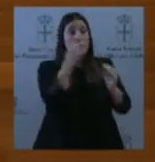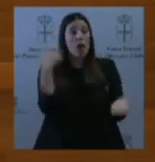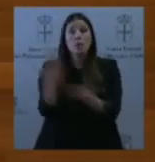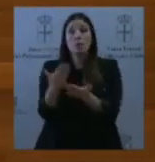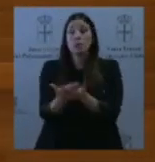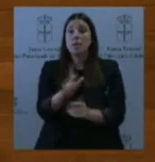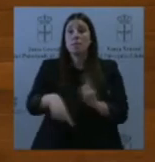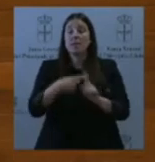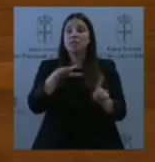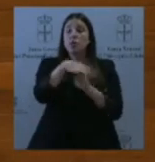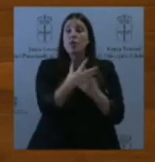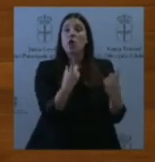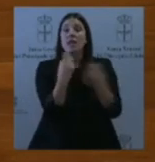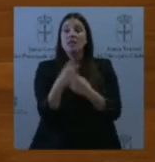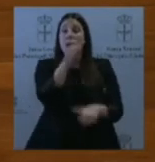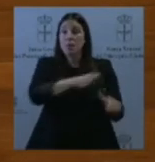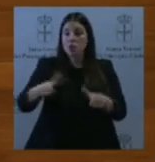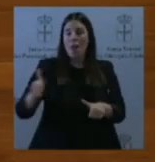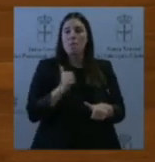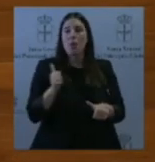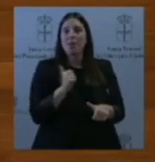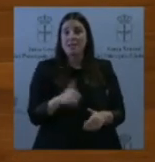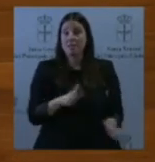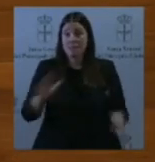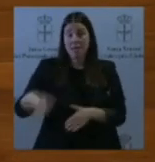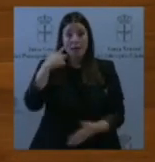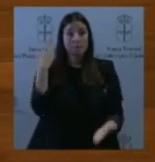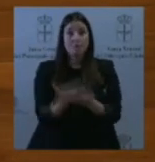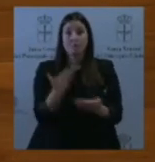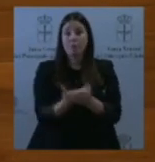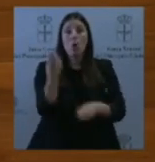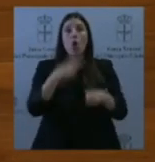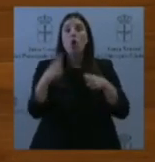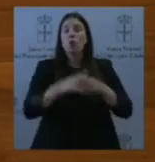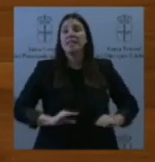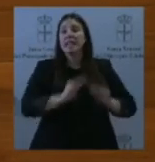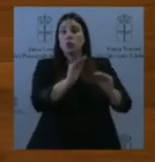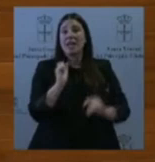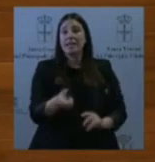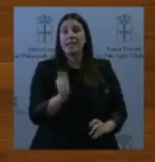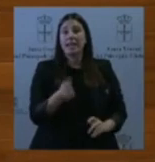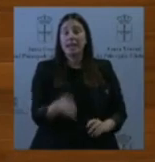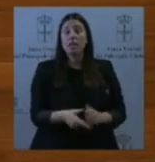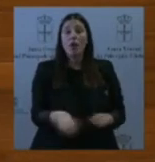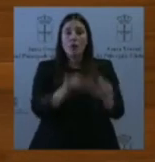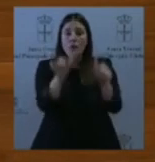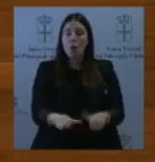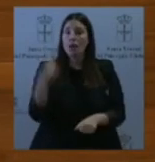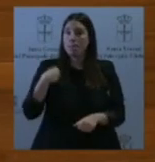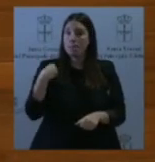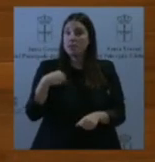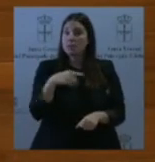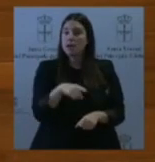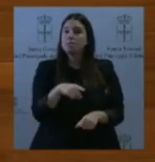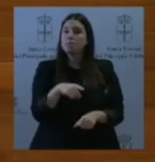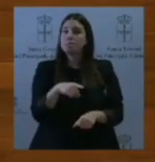personas, lo cual es evidente, es la política que hacen habitualmente. De la misma forma que en su propia PNL